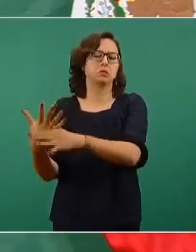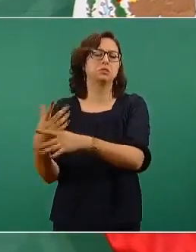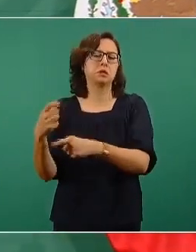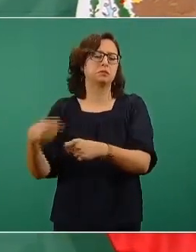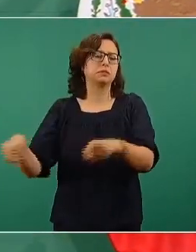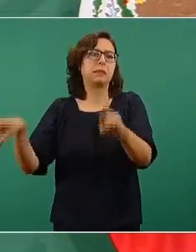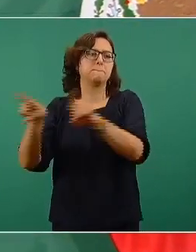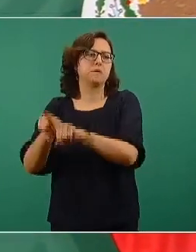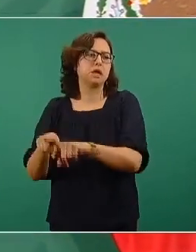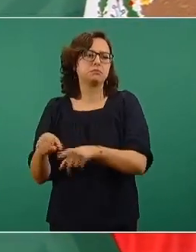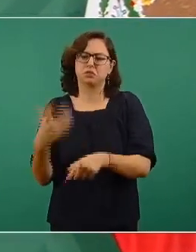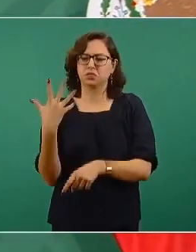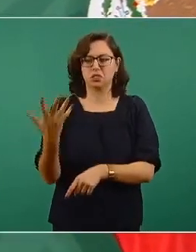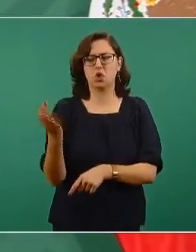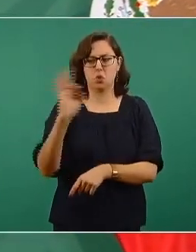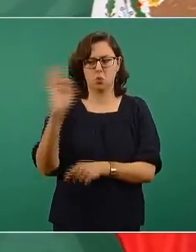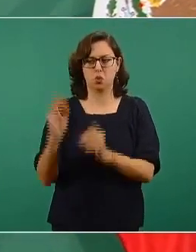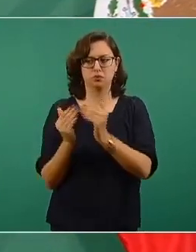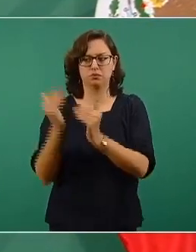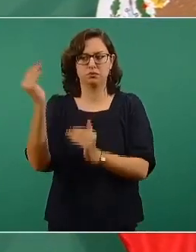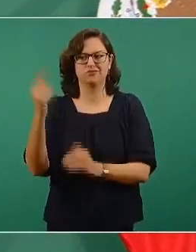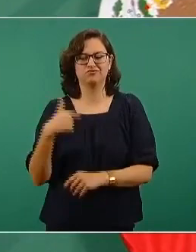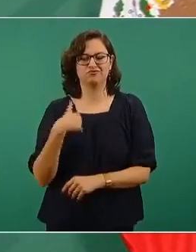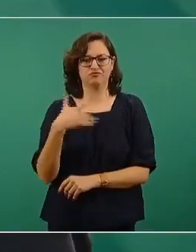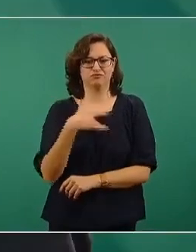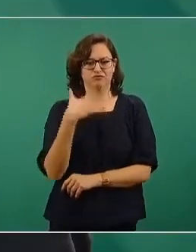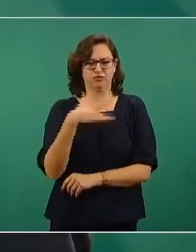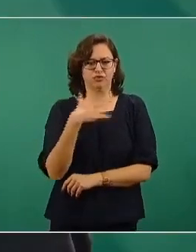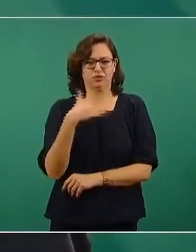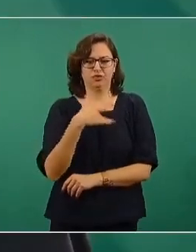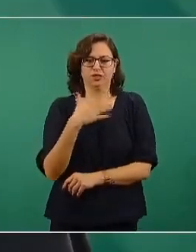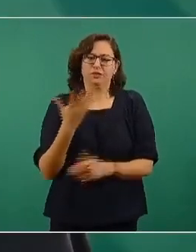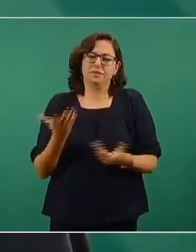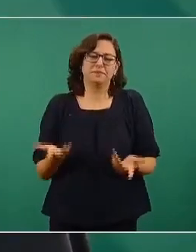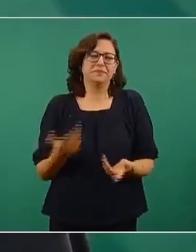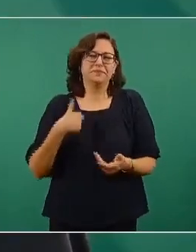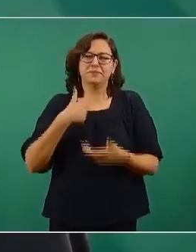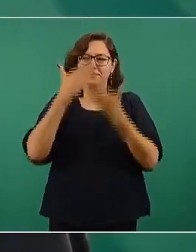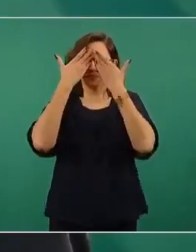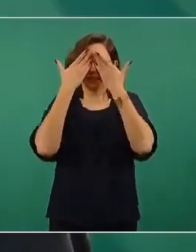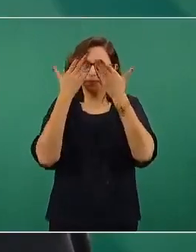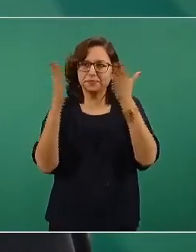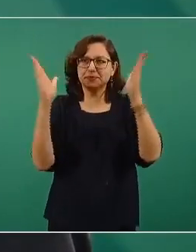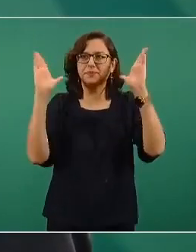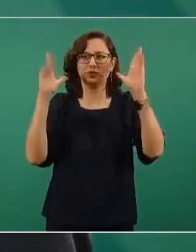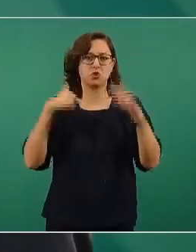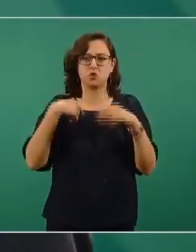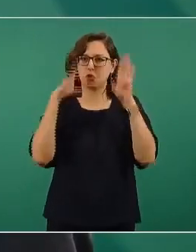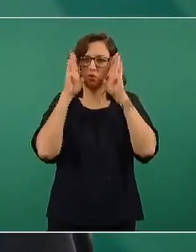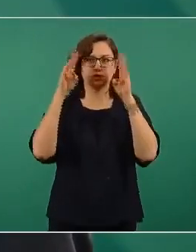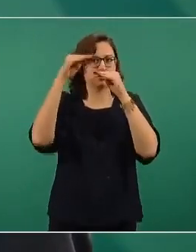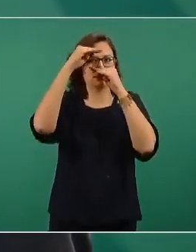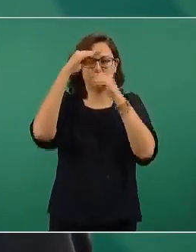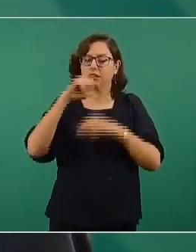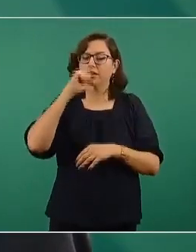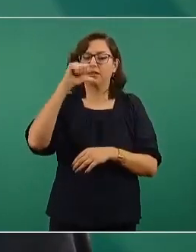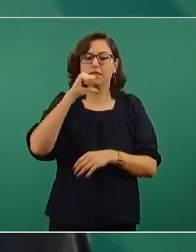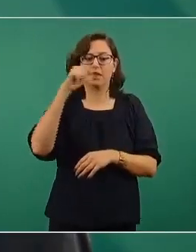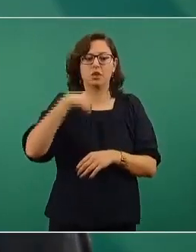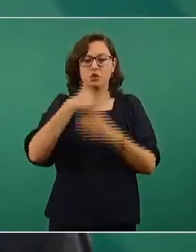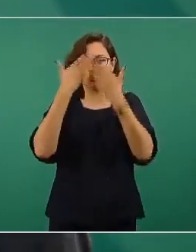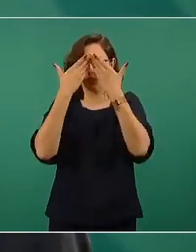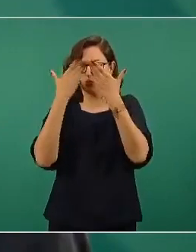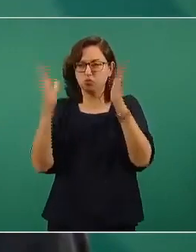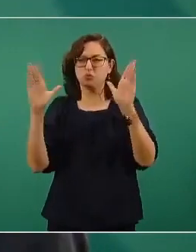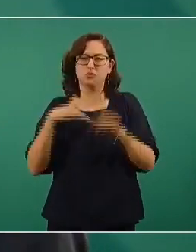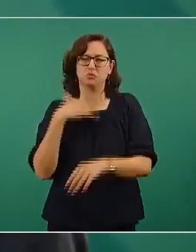soy más optimista, como soy liberal, no soy conservador. Entonces pienso que